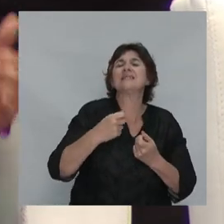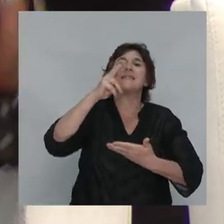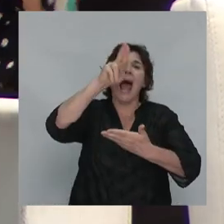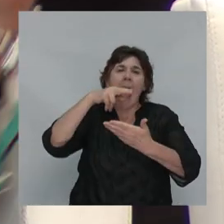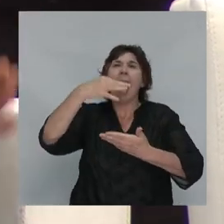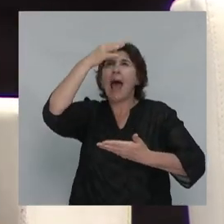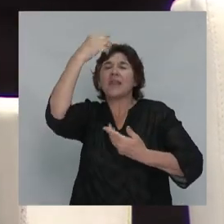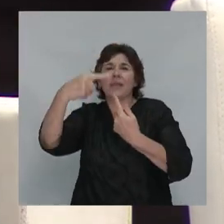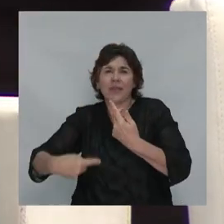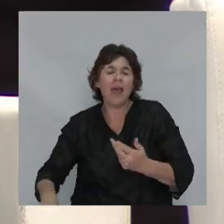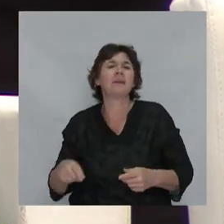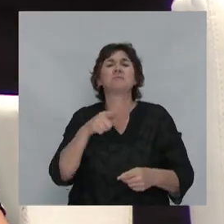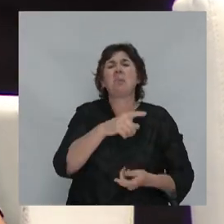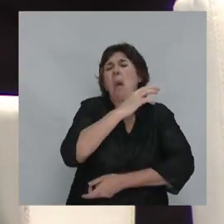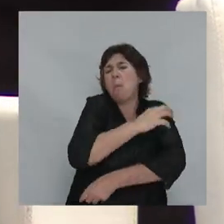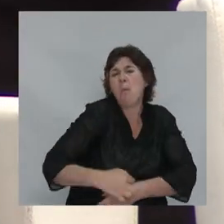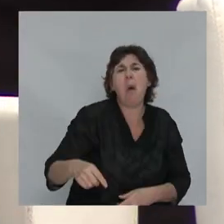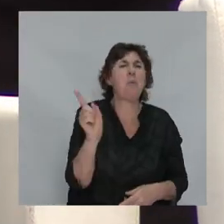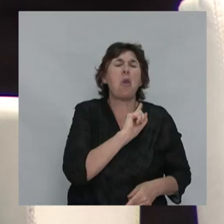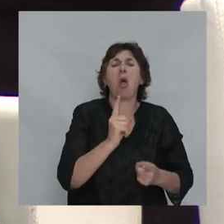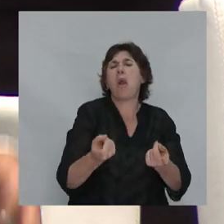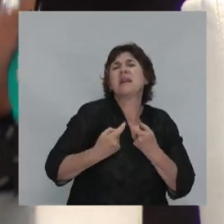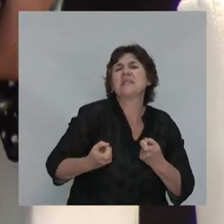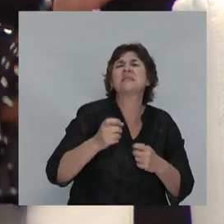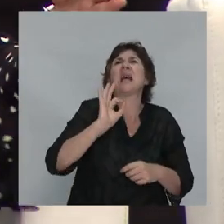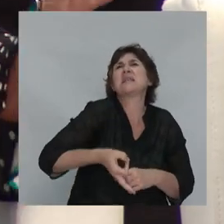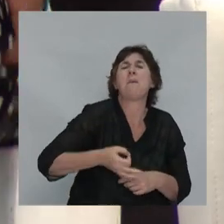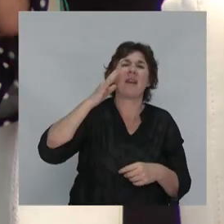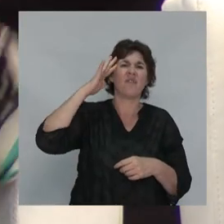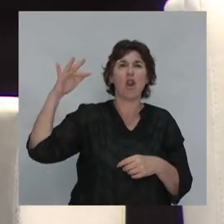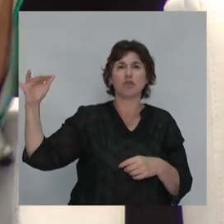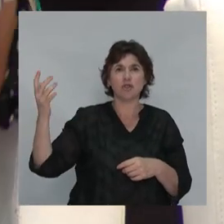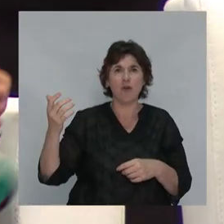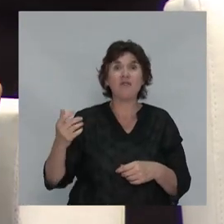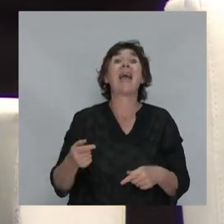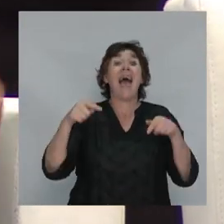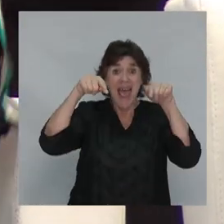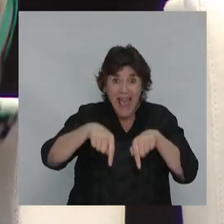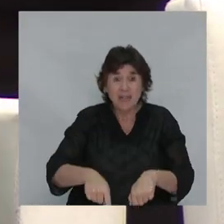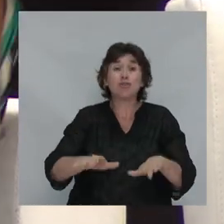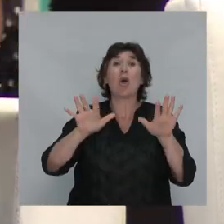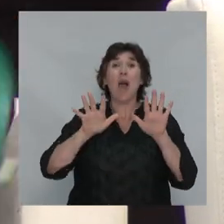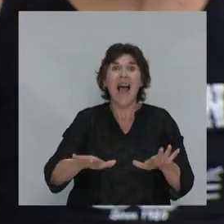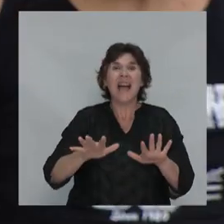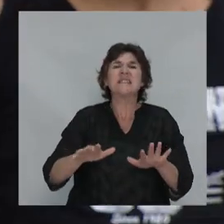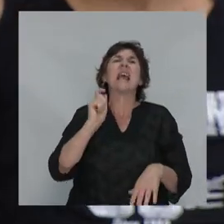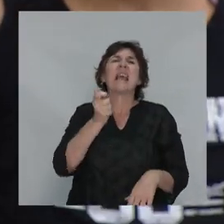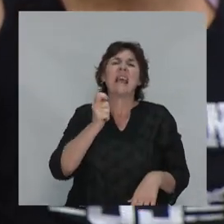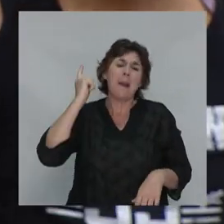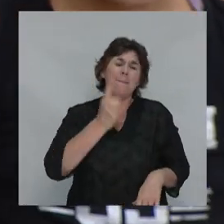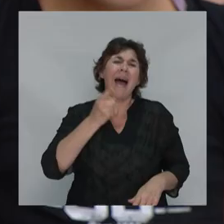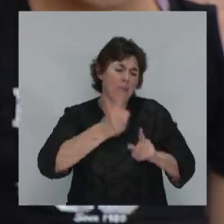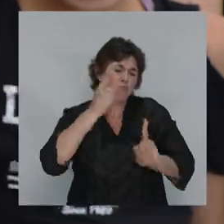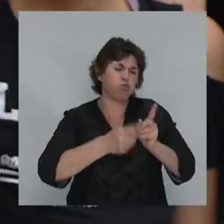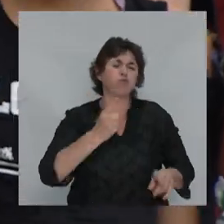los pobres no necesitan de la filosofía. Esto es el programa del Fondo Monetario y del